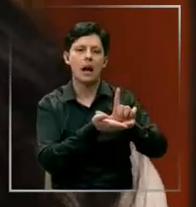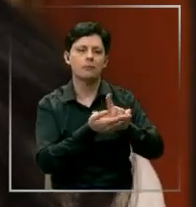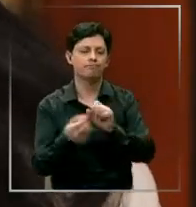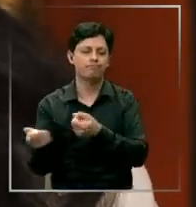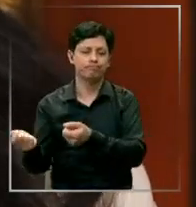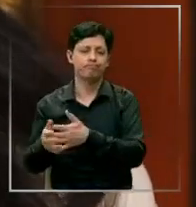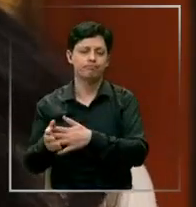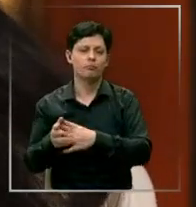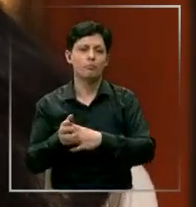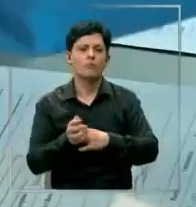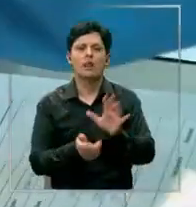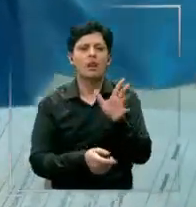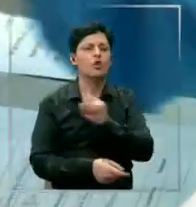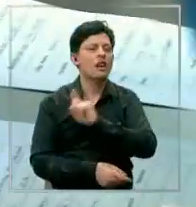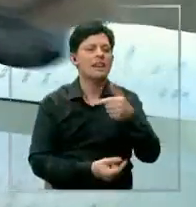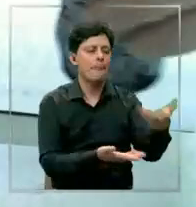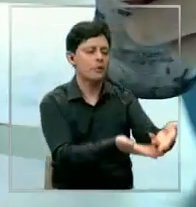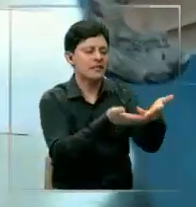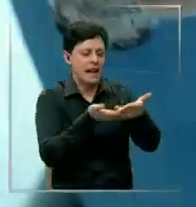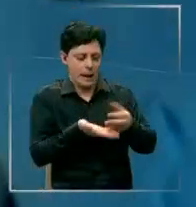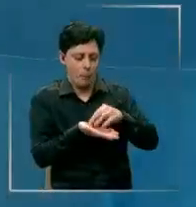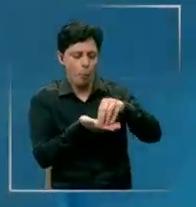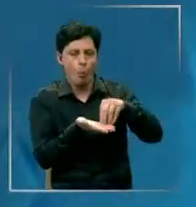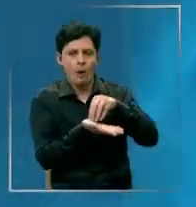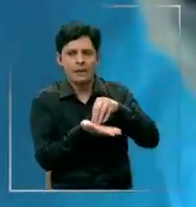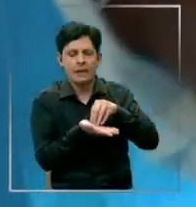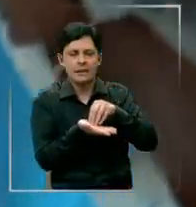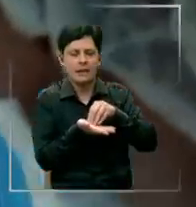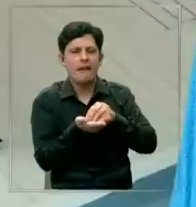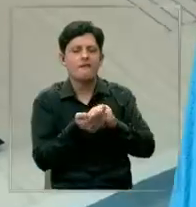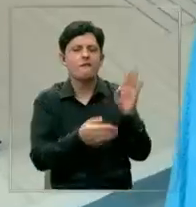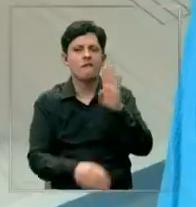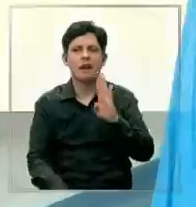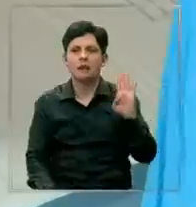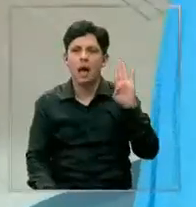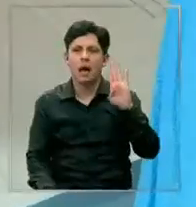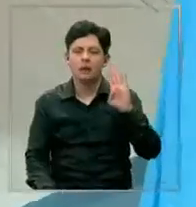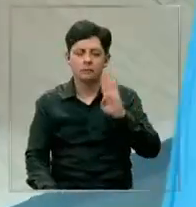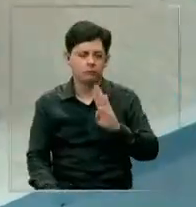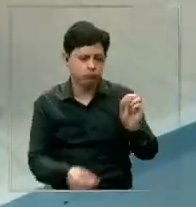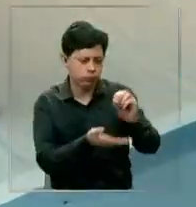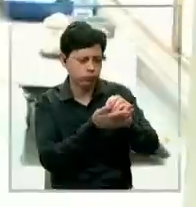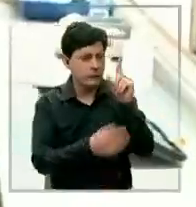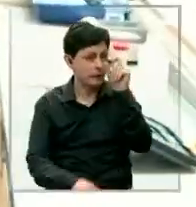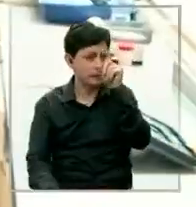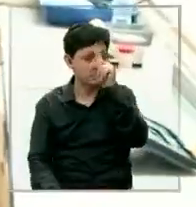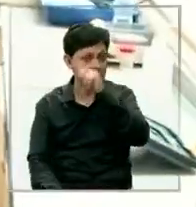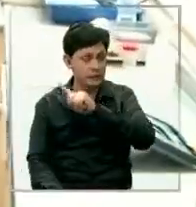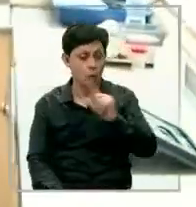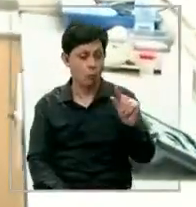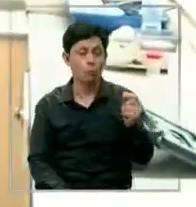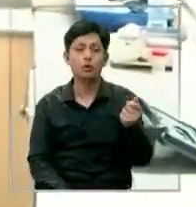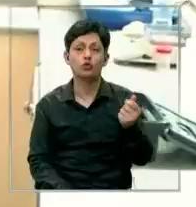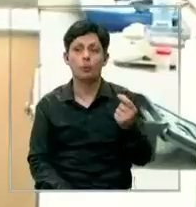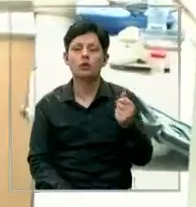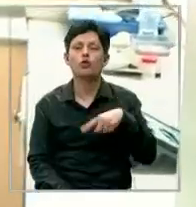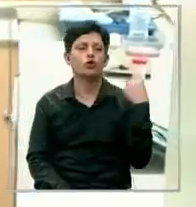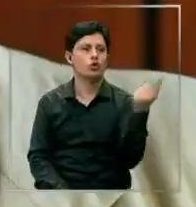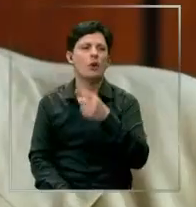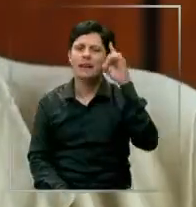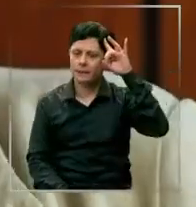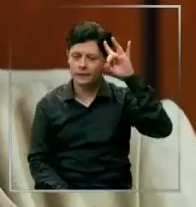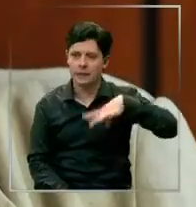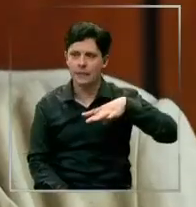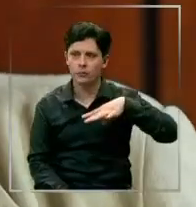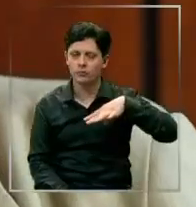Oposición a entregar muestras que precisamente eran el elemento básico. Y hemos tenido grandes dificultades por presupuesto, nosotros entendemos,